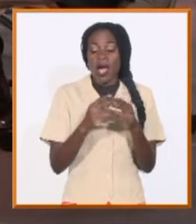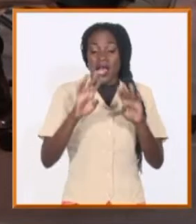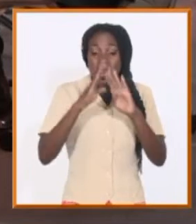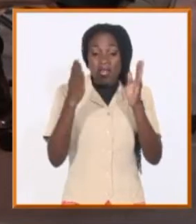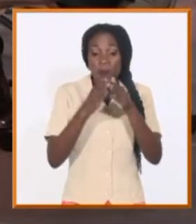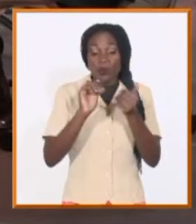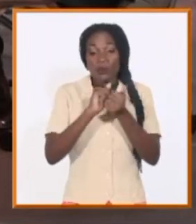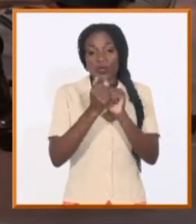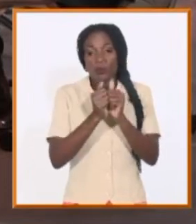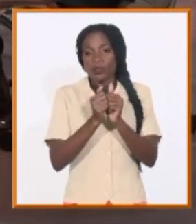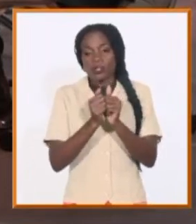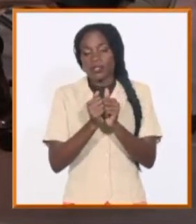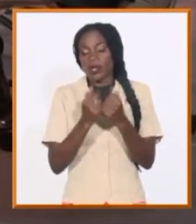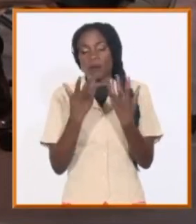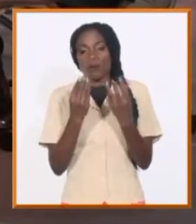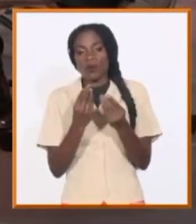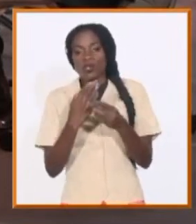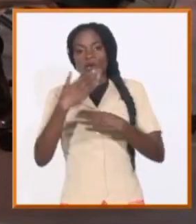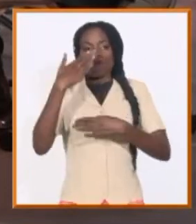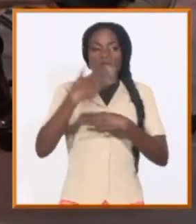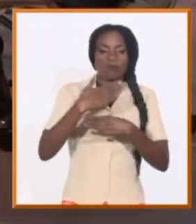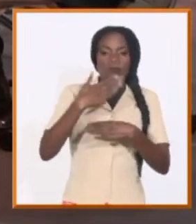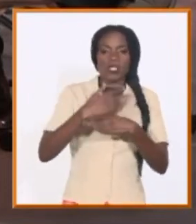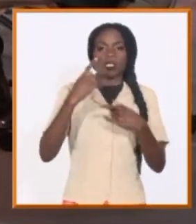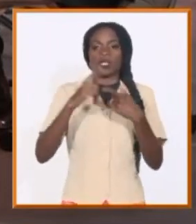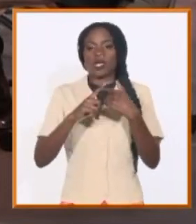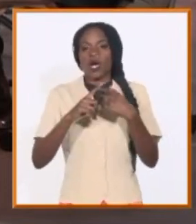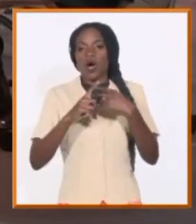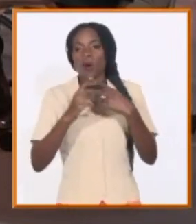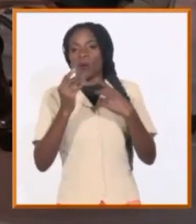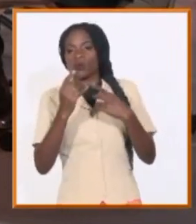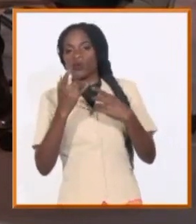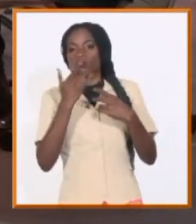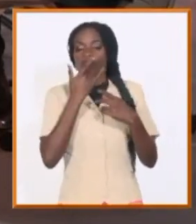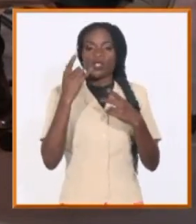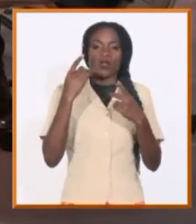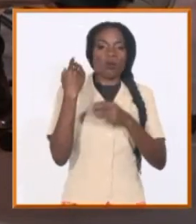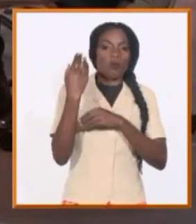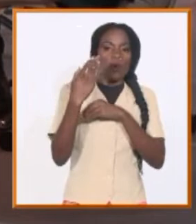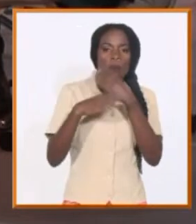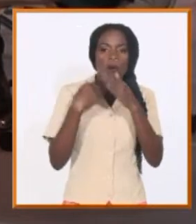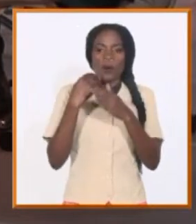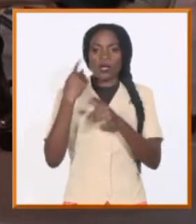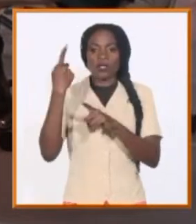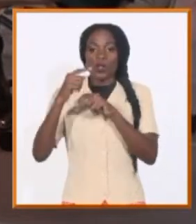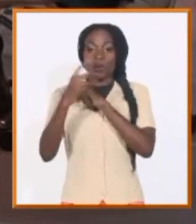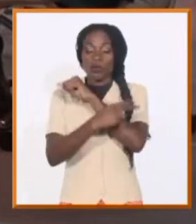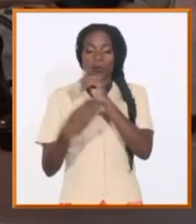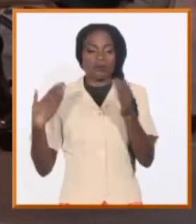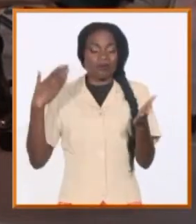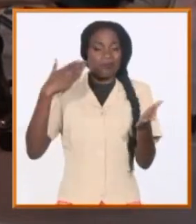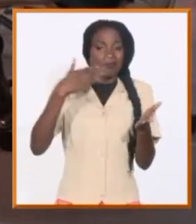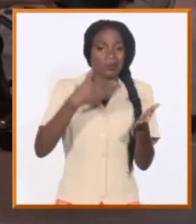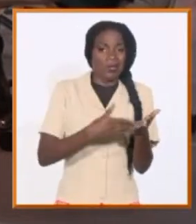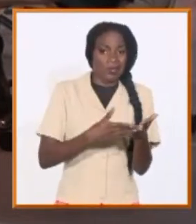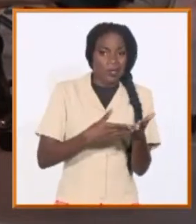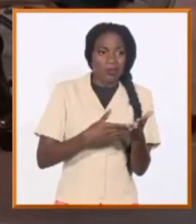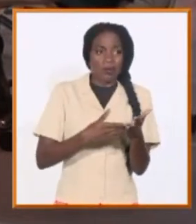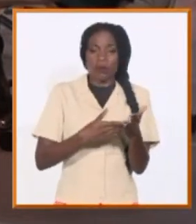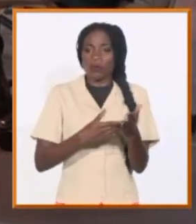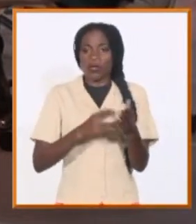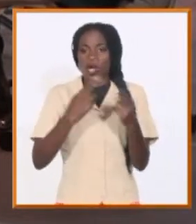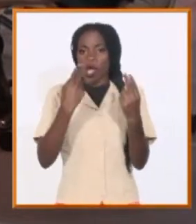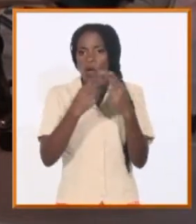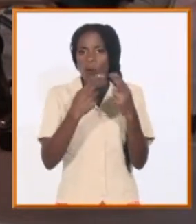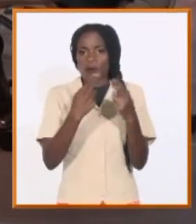mayoría de los escenarios deportivos, los equipos colectivos de otros países van directo a competencia, no pasan por largas jornadas de preparación. Bueno,